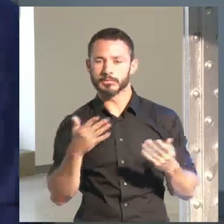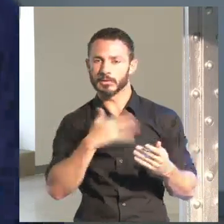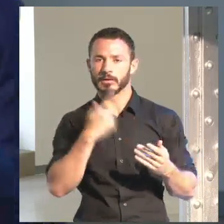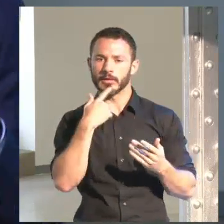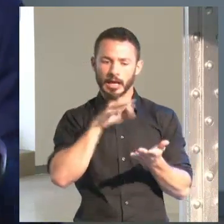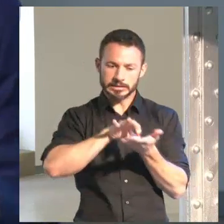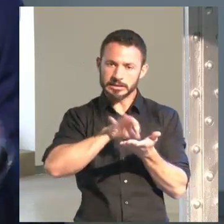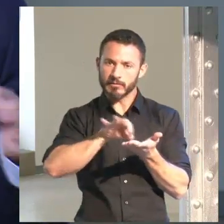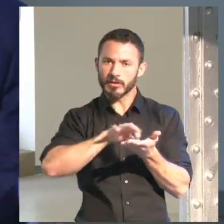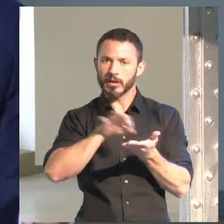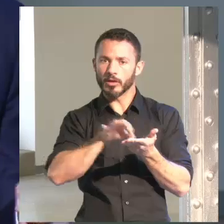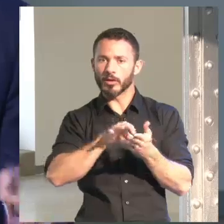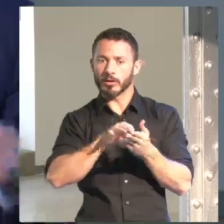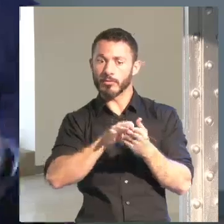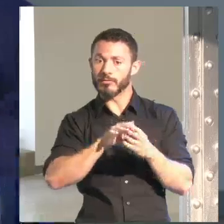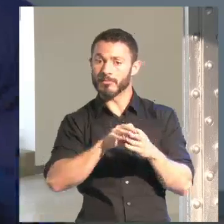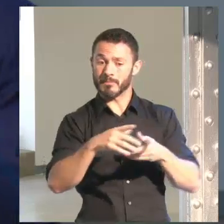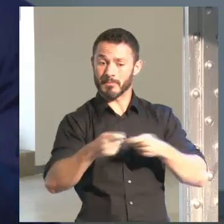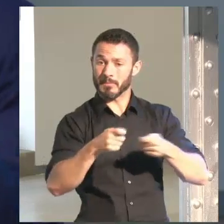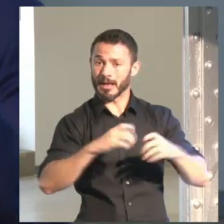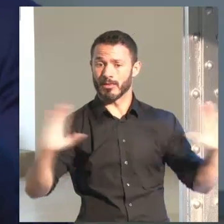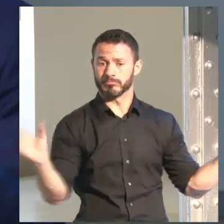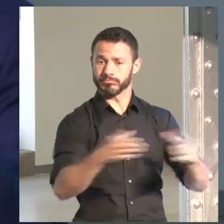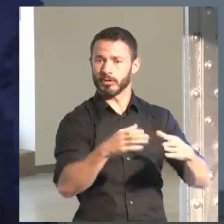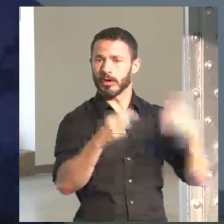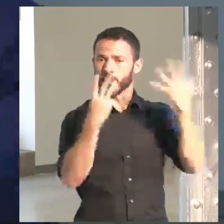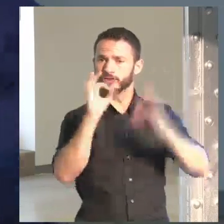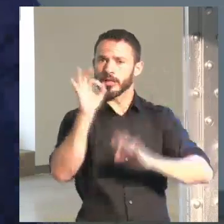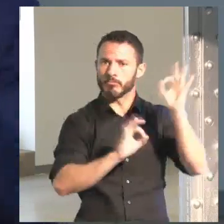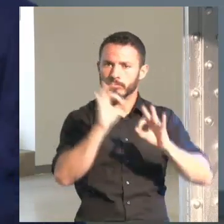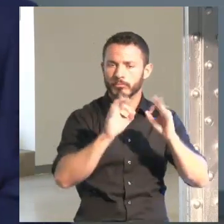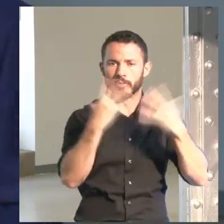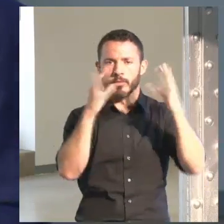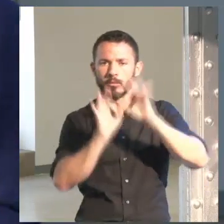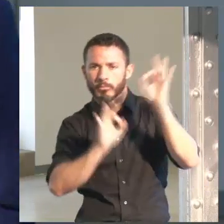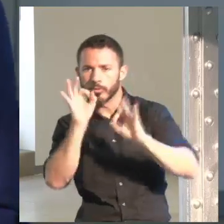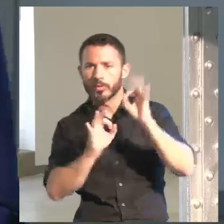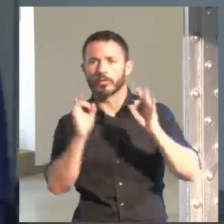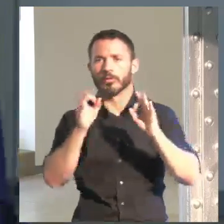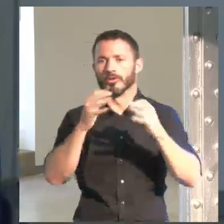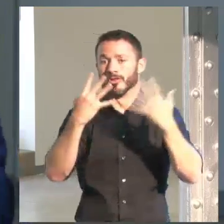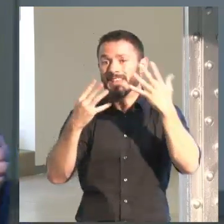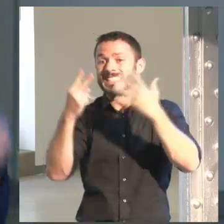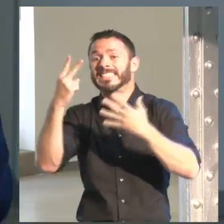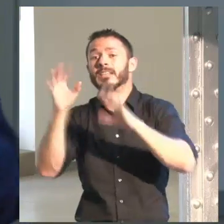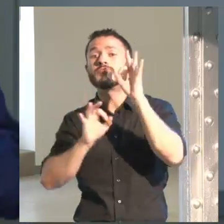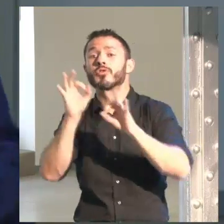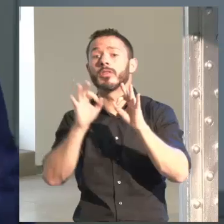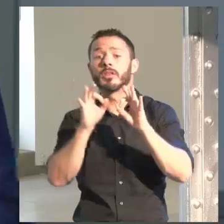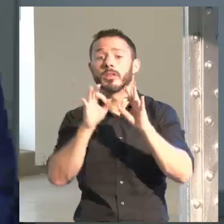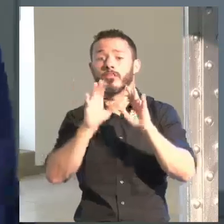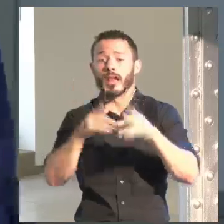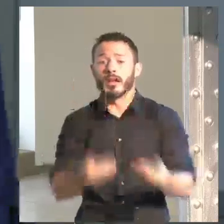servicios donde las cuotas de mercado son del 80, del 90, del 97% de uno o